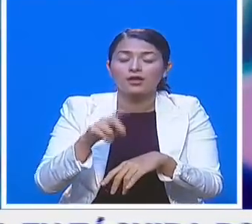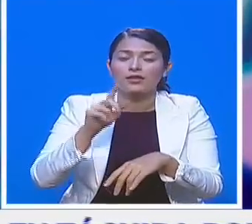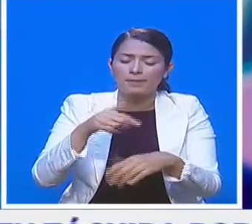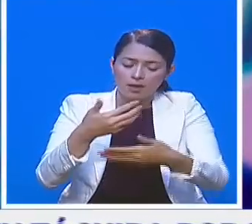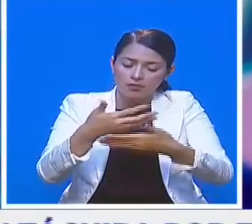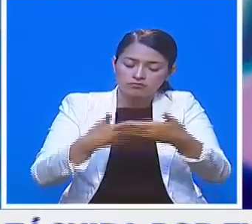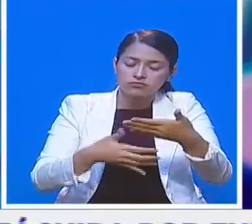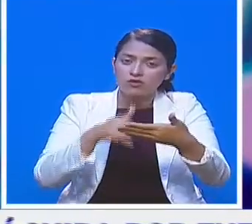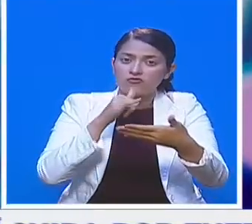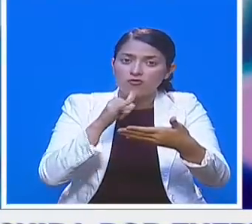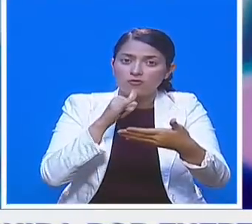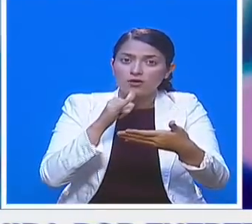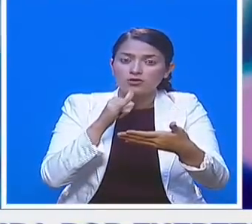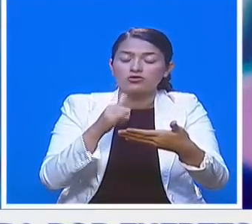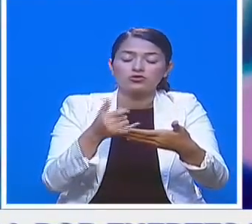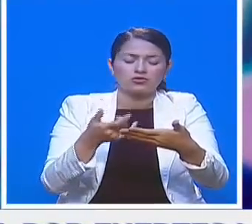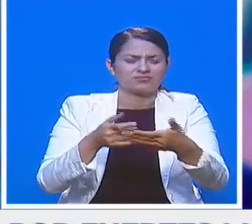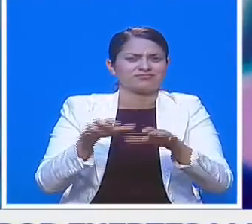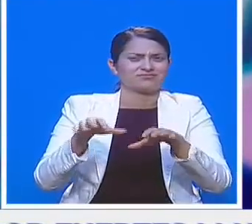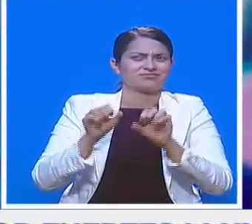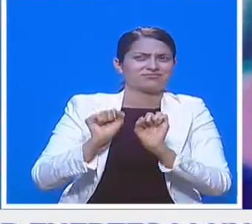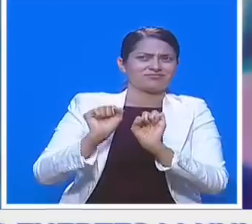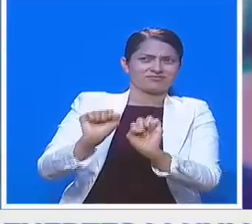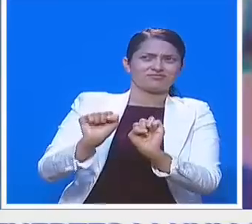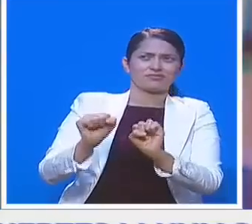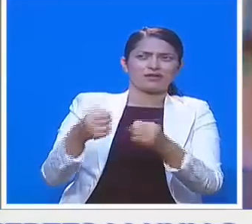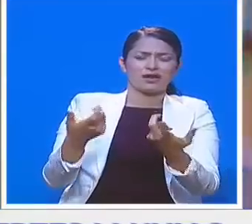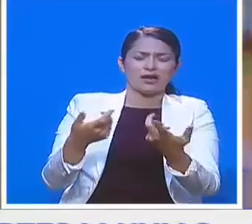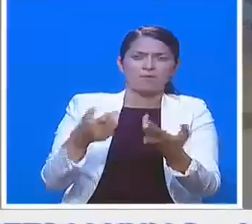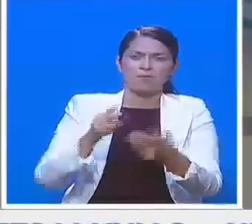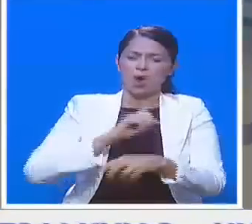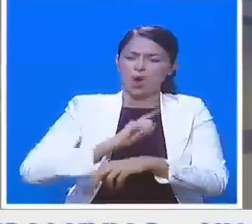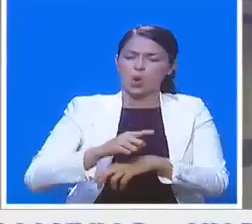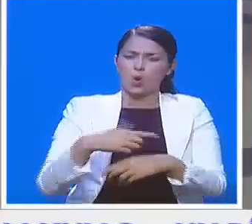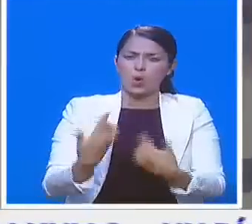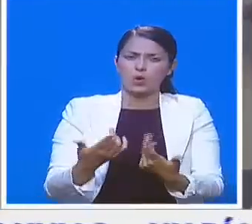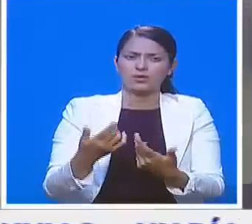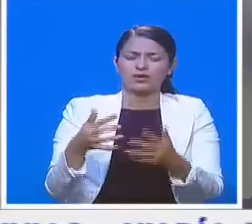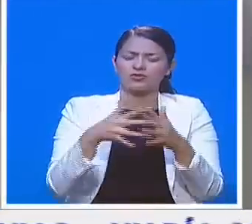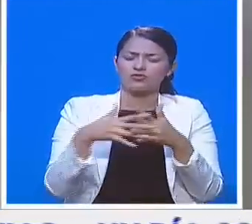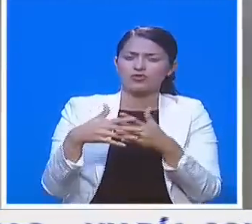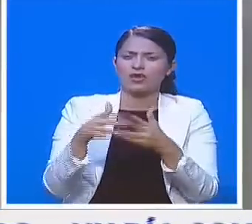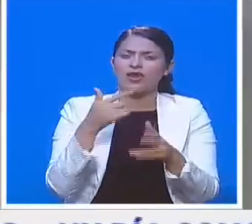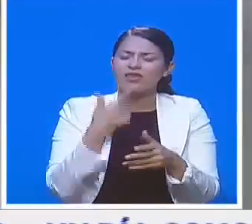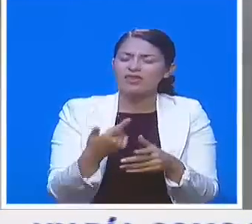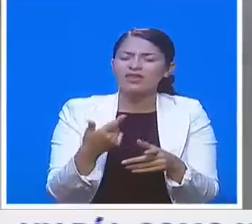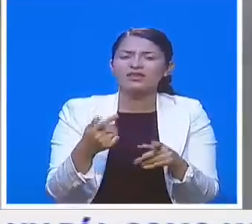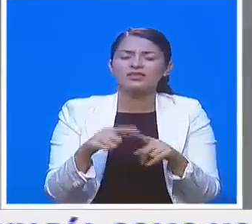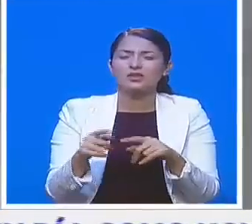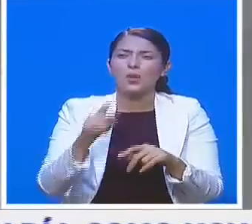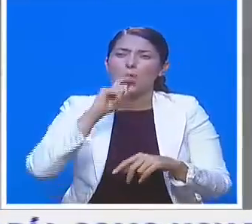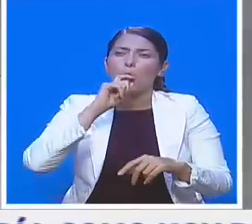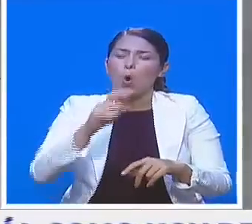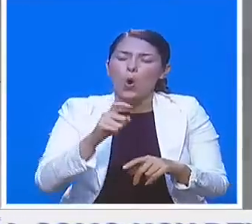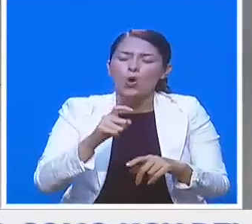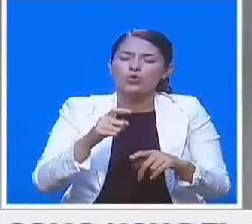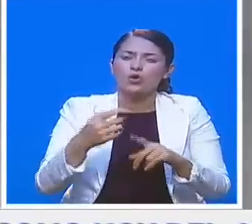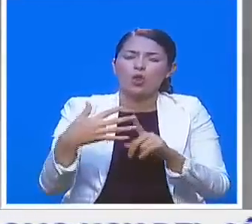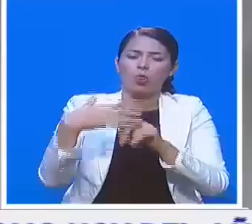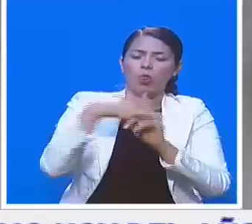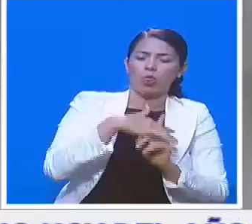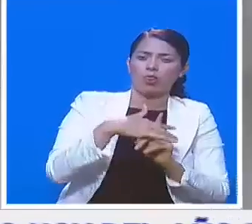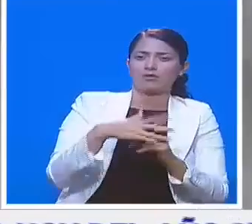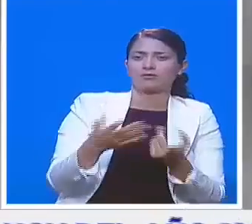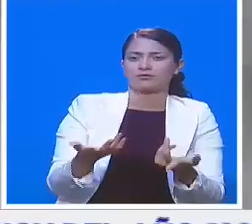comunicado rechazando la reciente medida por parte de Estados Unidos, clasificando la misma como una operación de odio y